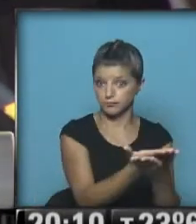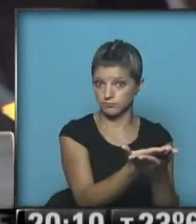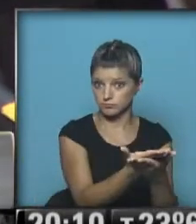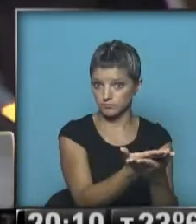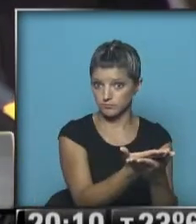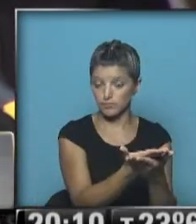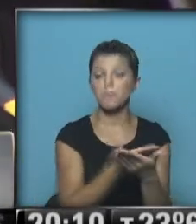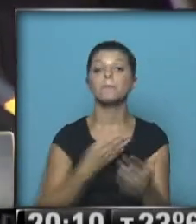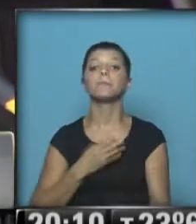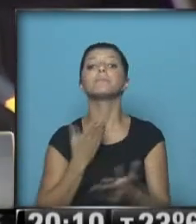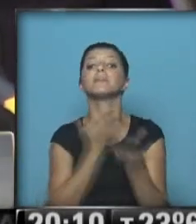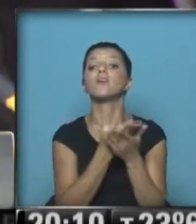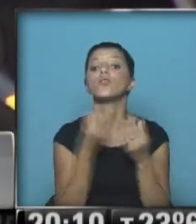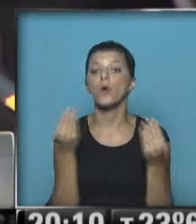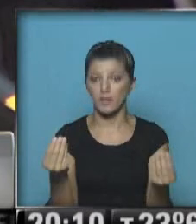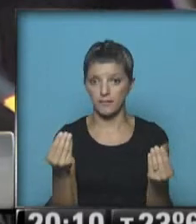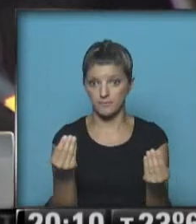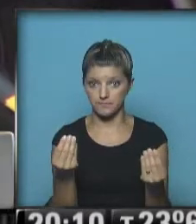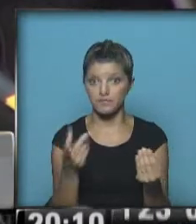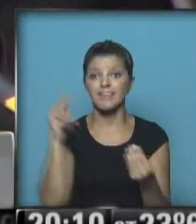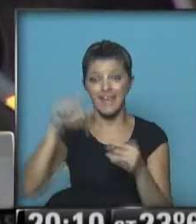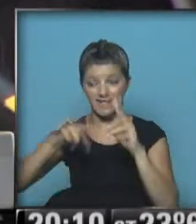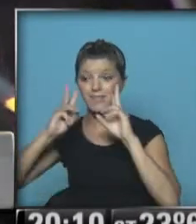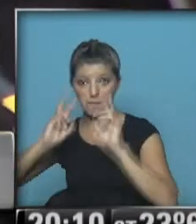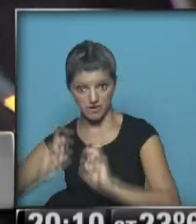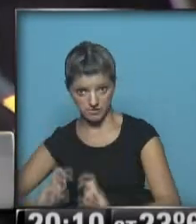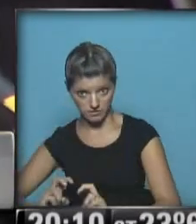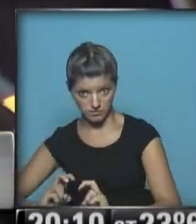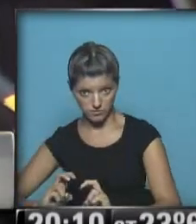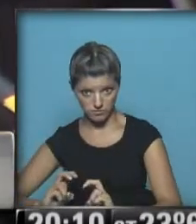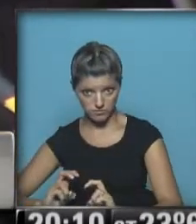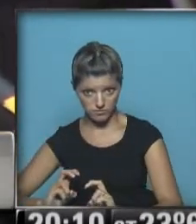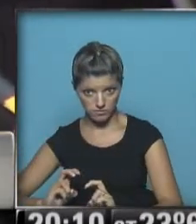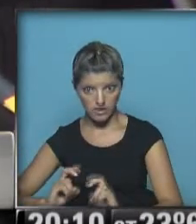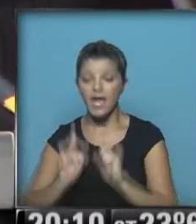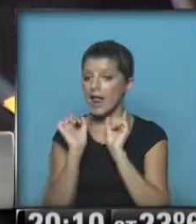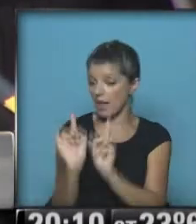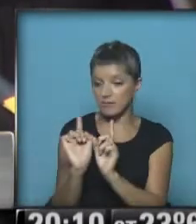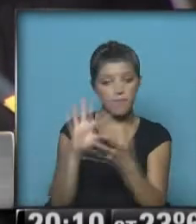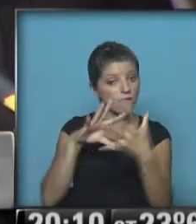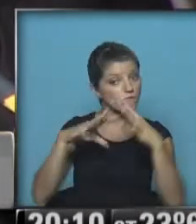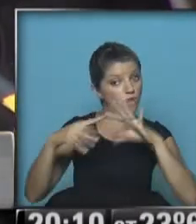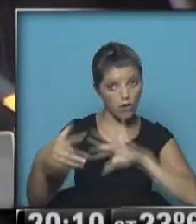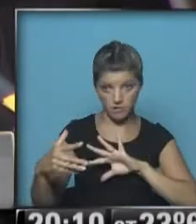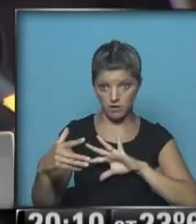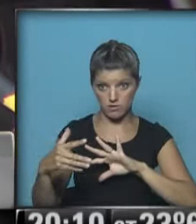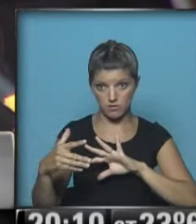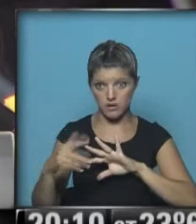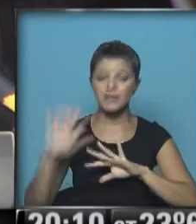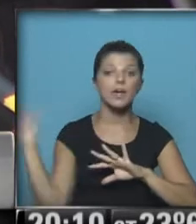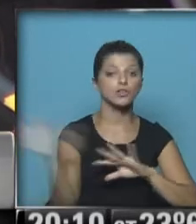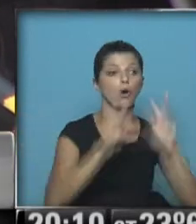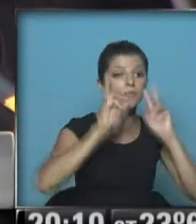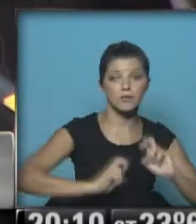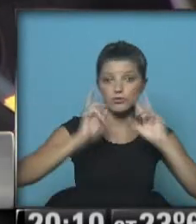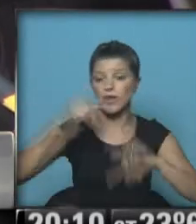exigiendo que a este proceso se le dé el mismo tratamiento que a todos los